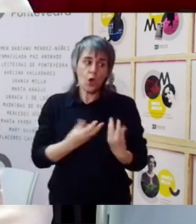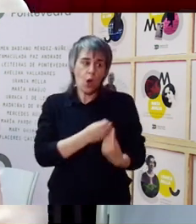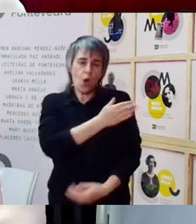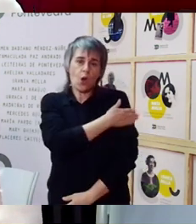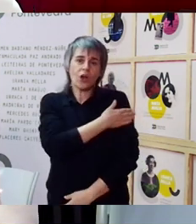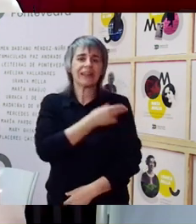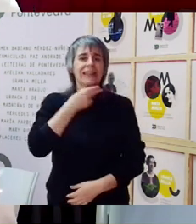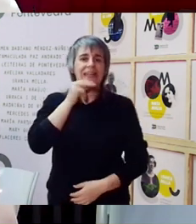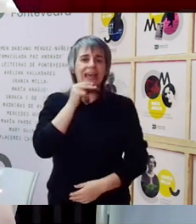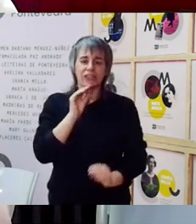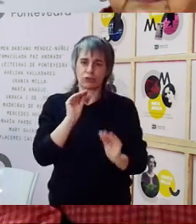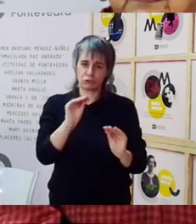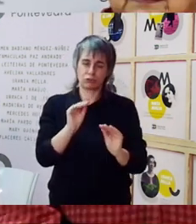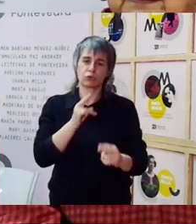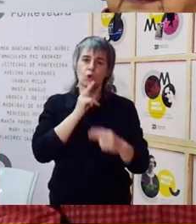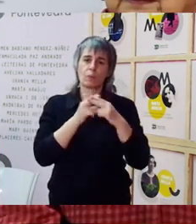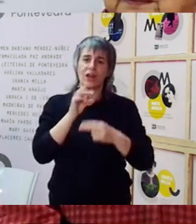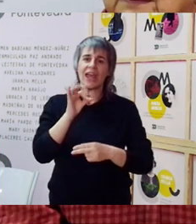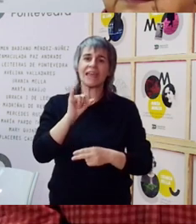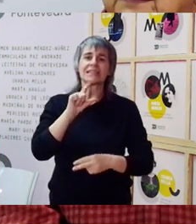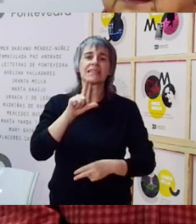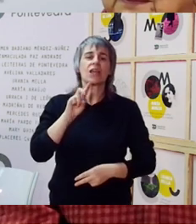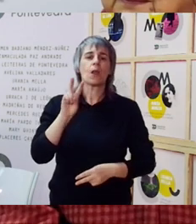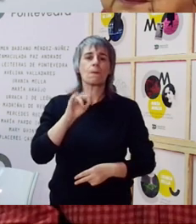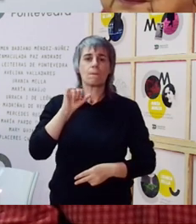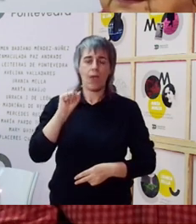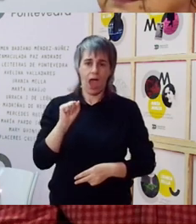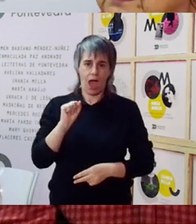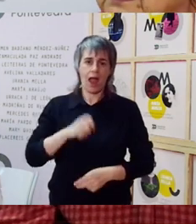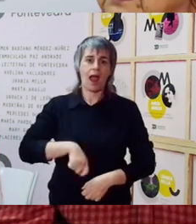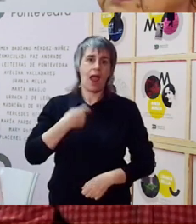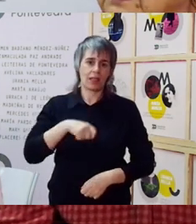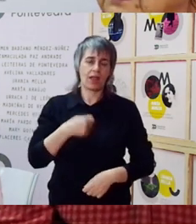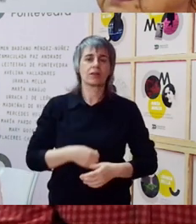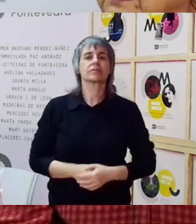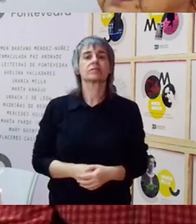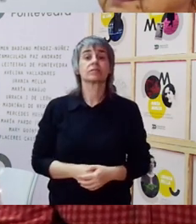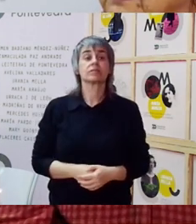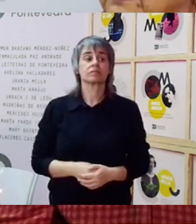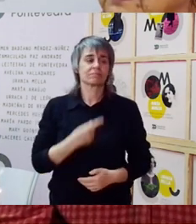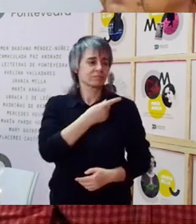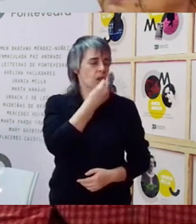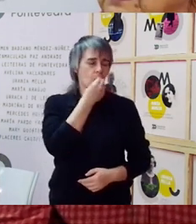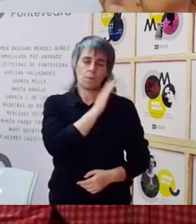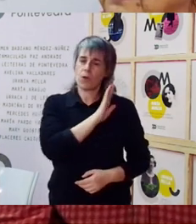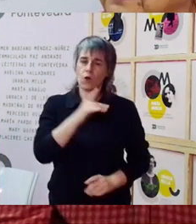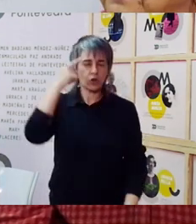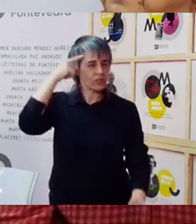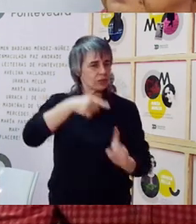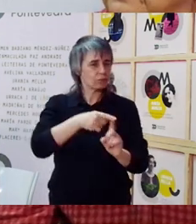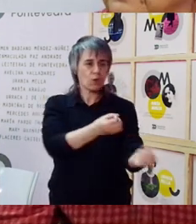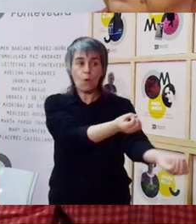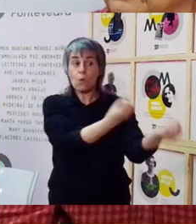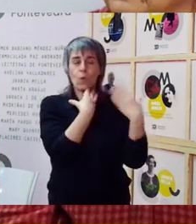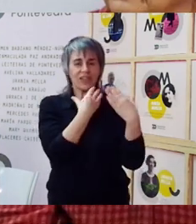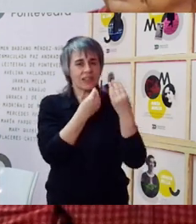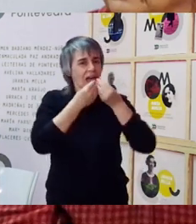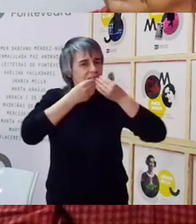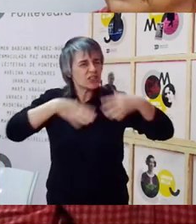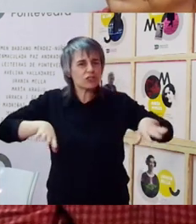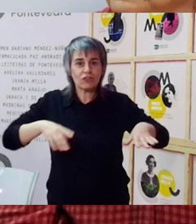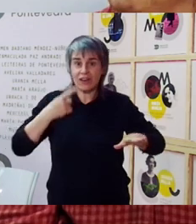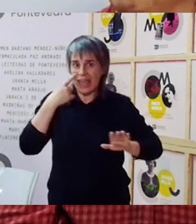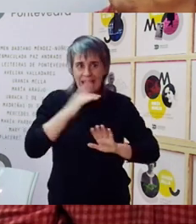Caldas. Que mellor que a ti, Silvia, como decía, para contar esta historia de